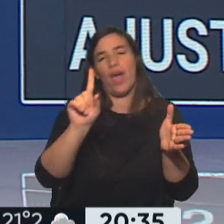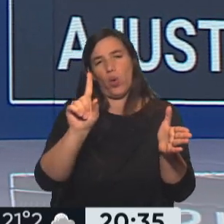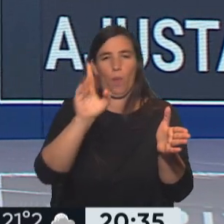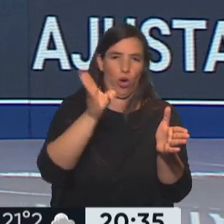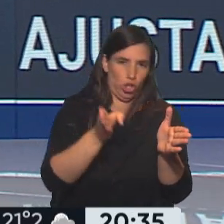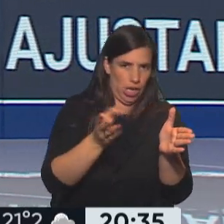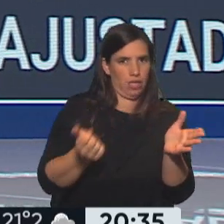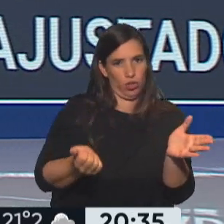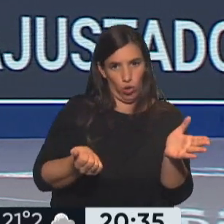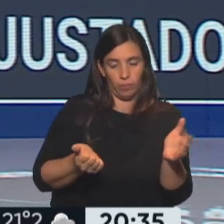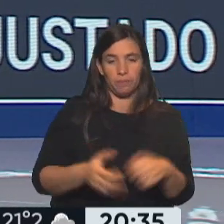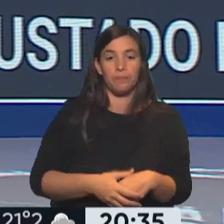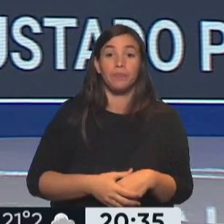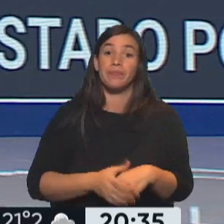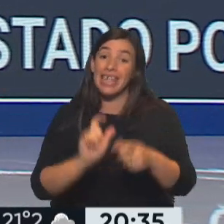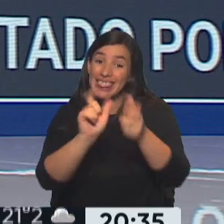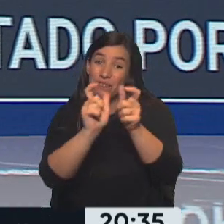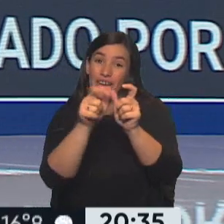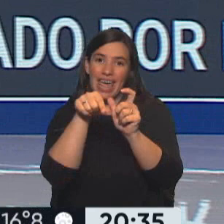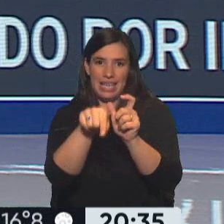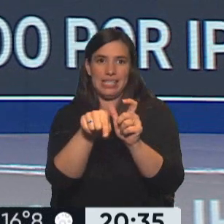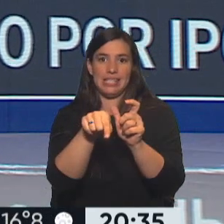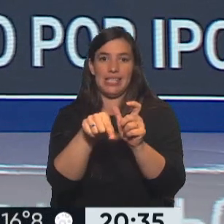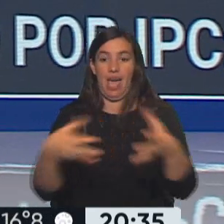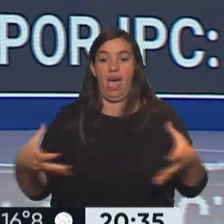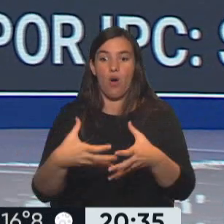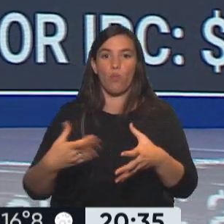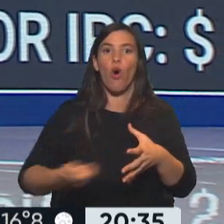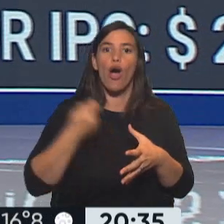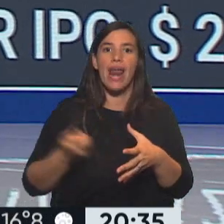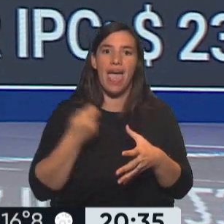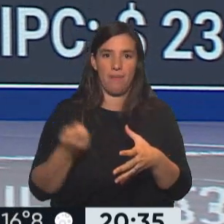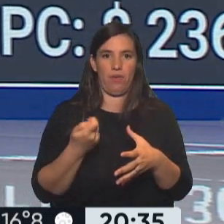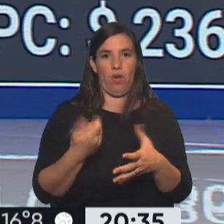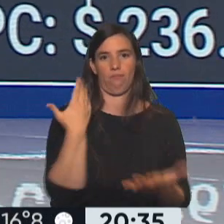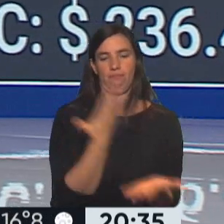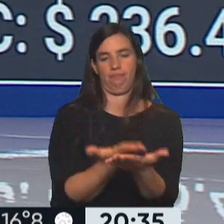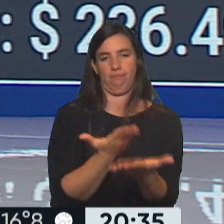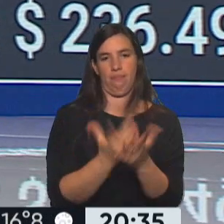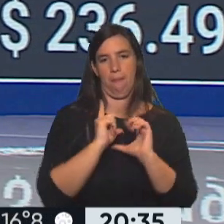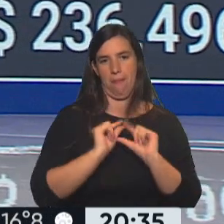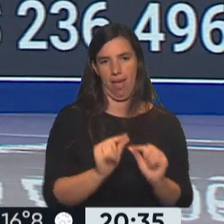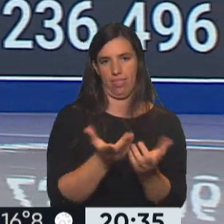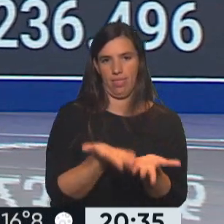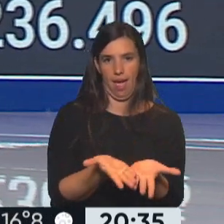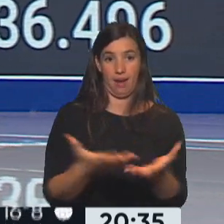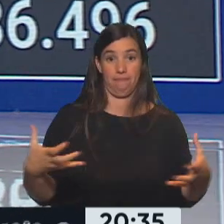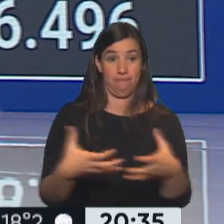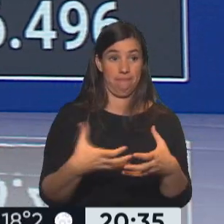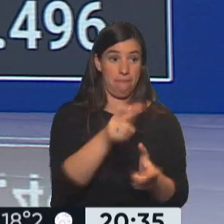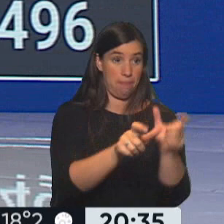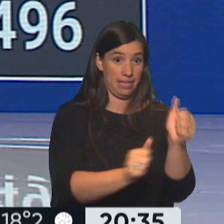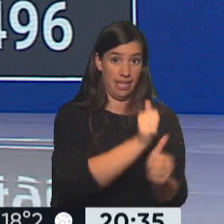51,6%. Bueno, es esa diferencia lo que los gremios van a poner en la mesa a los empresarios, una mesa en la que también va a